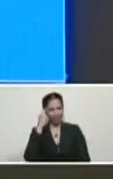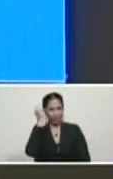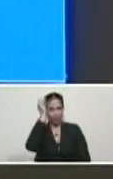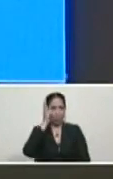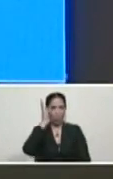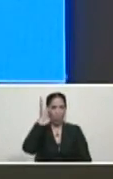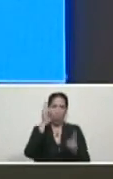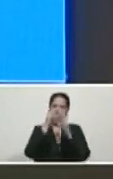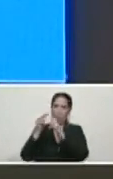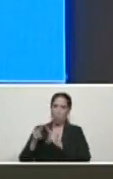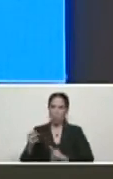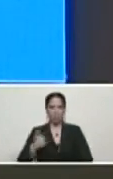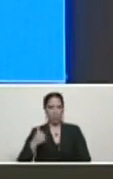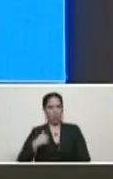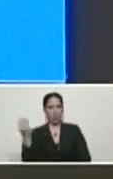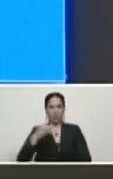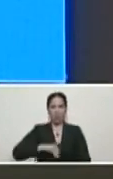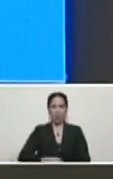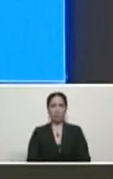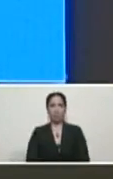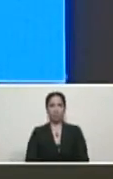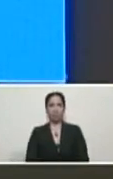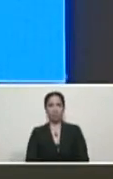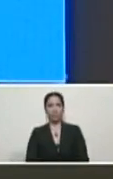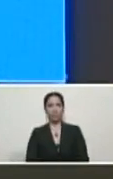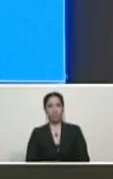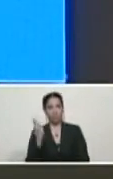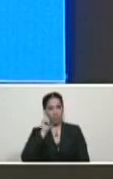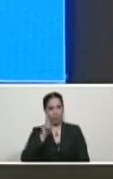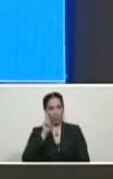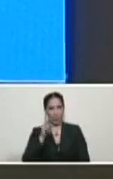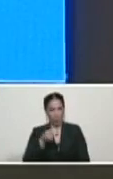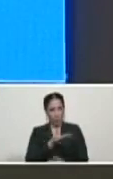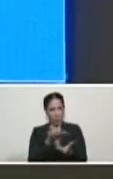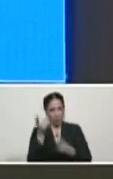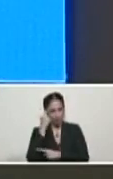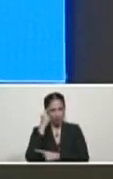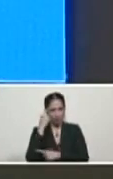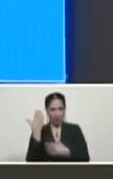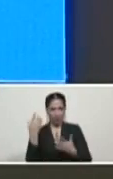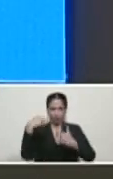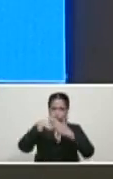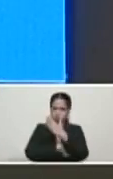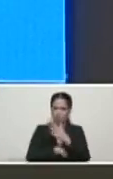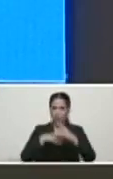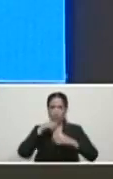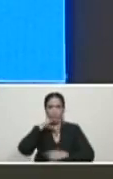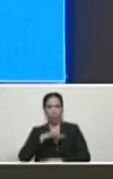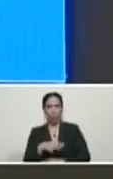de nosotros, profesoras, queridas maestras, profesores, queridos maestros.